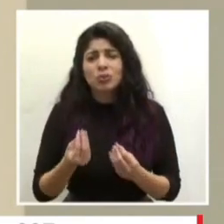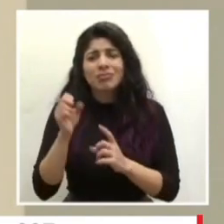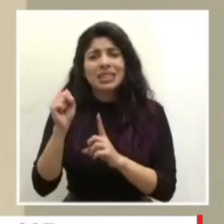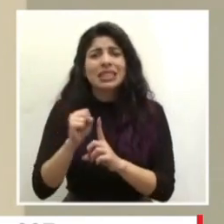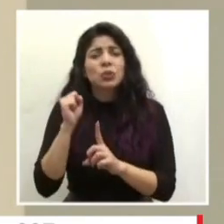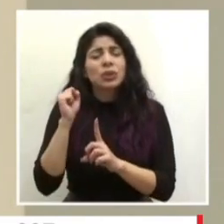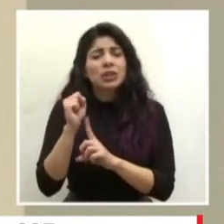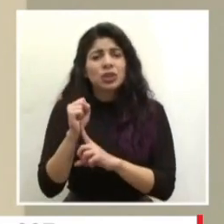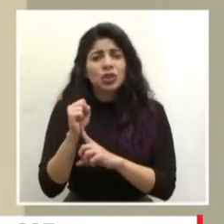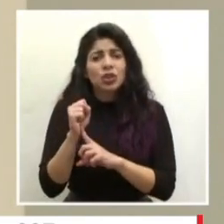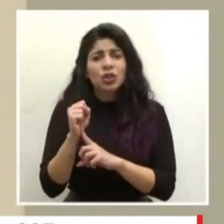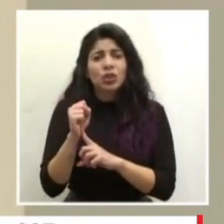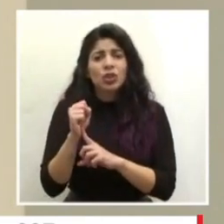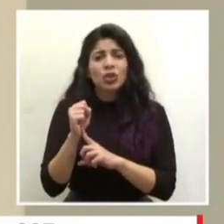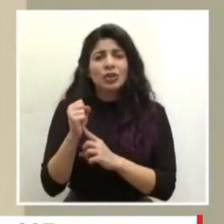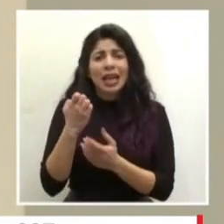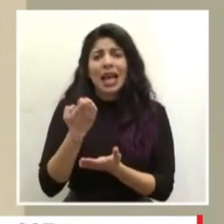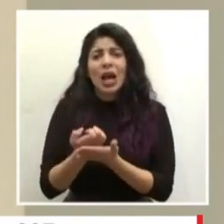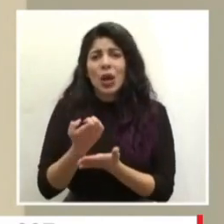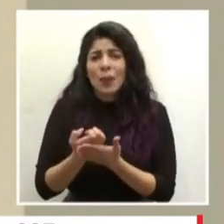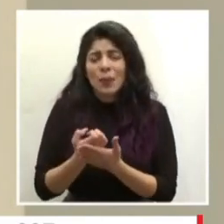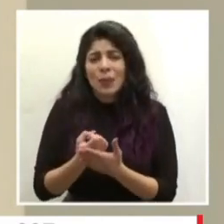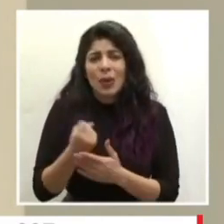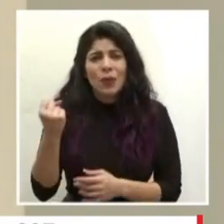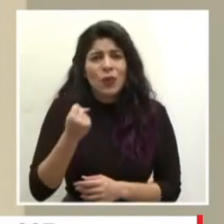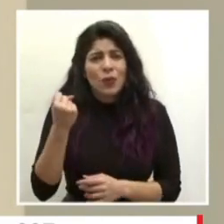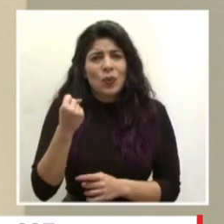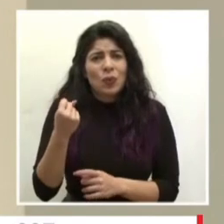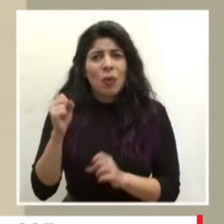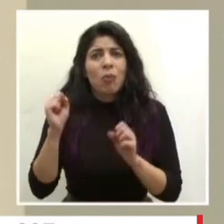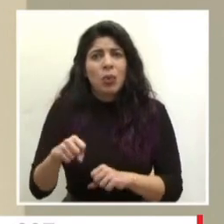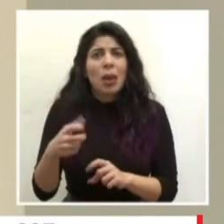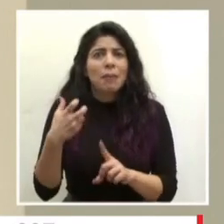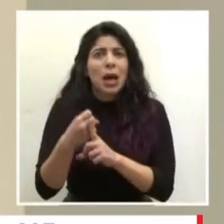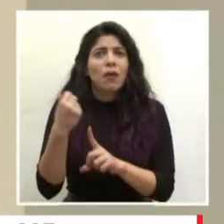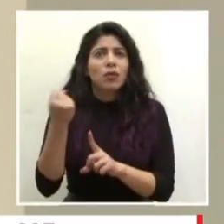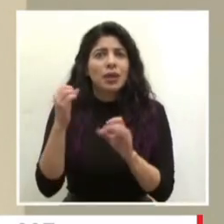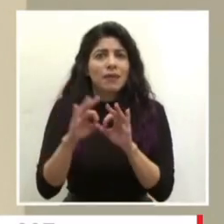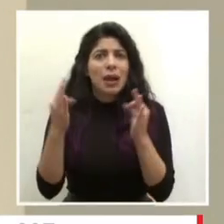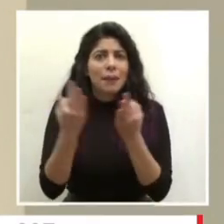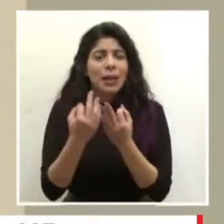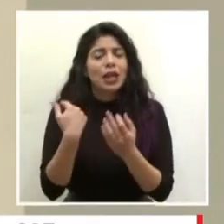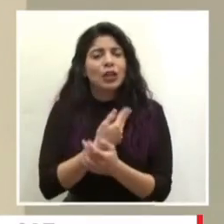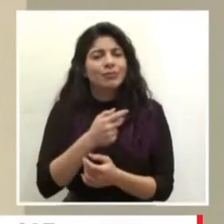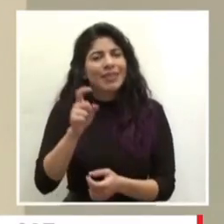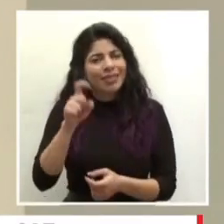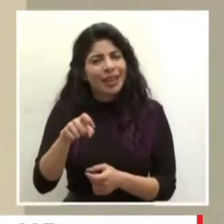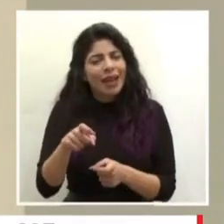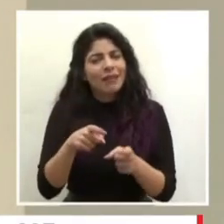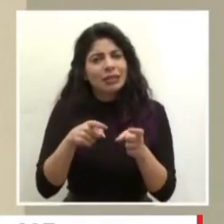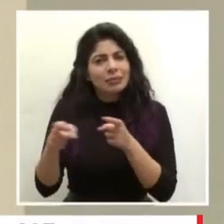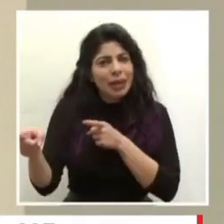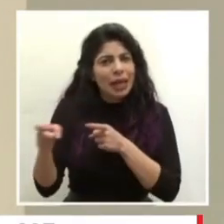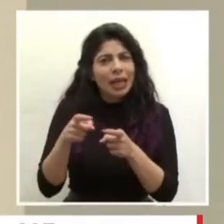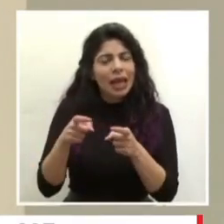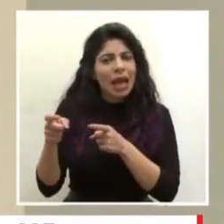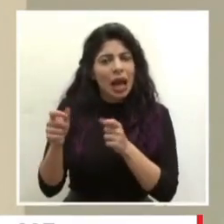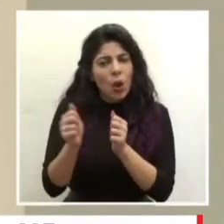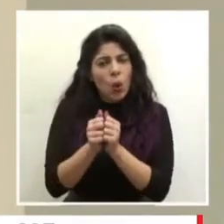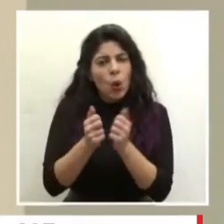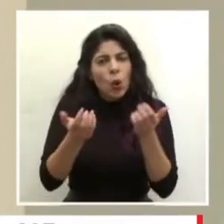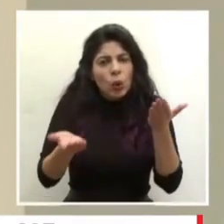situación de económica muy fuerte que puede golpear más fuerte a las familias y que esto pues tenemos que manejarlo en ese